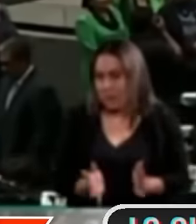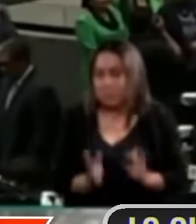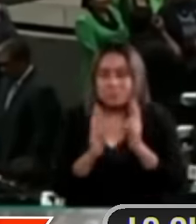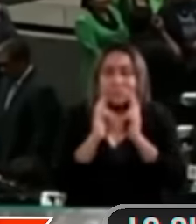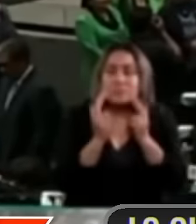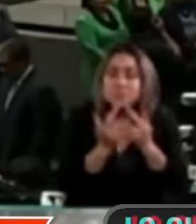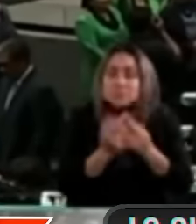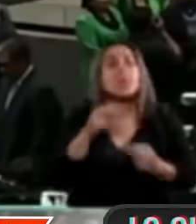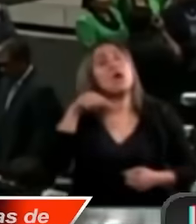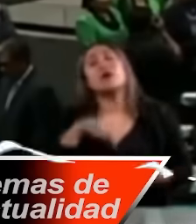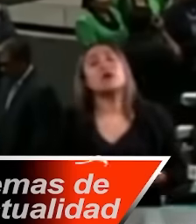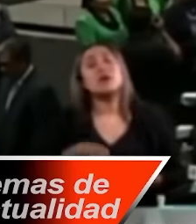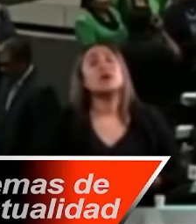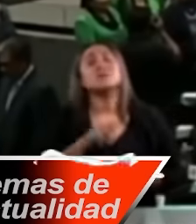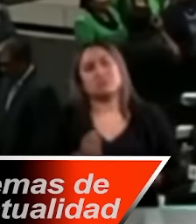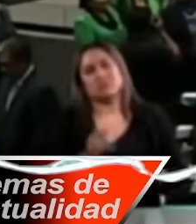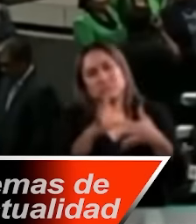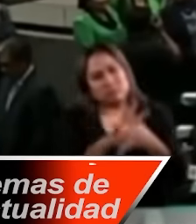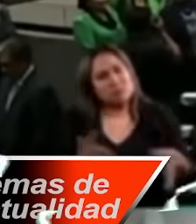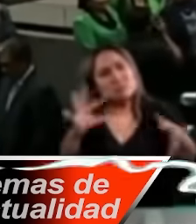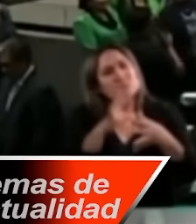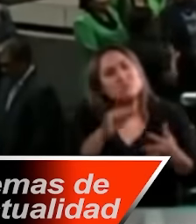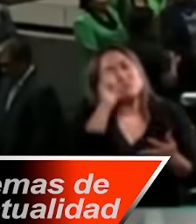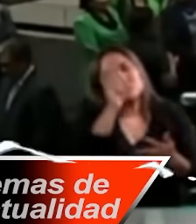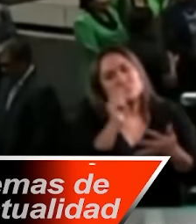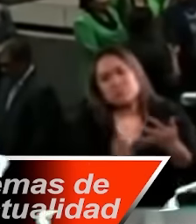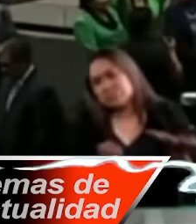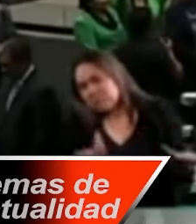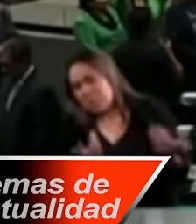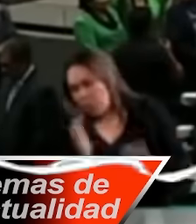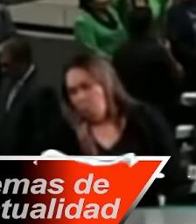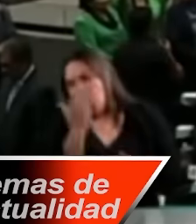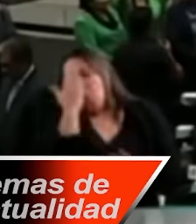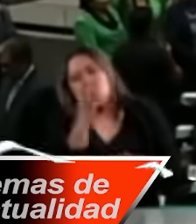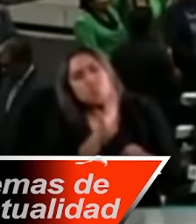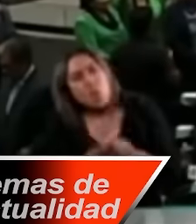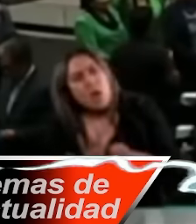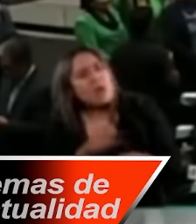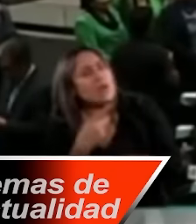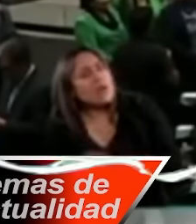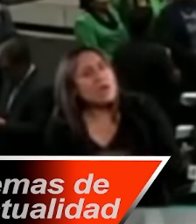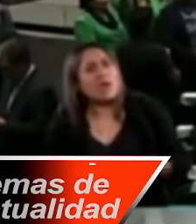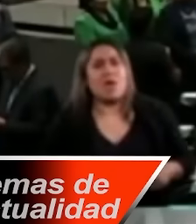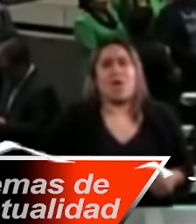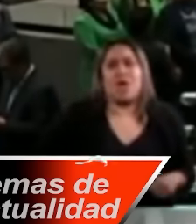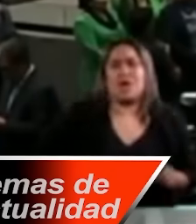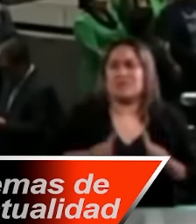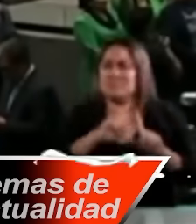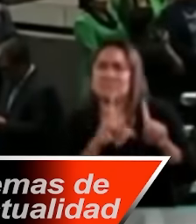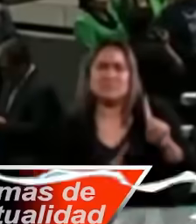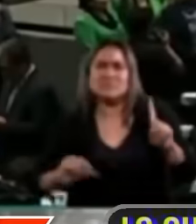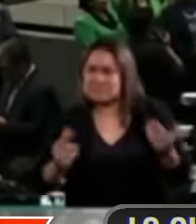aquí en un acto de rendición de cuentas para conocer el estado de la nación, no para